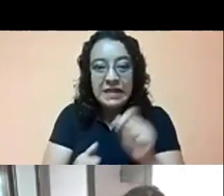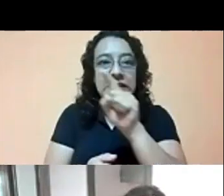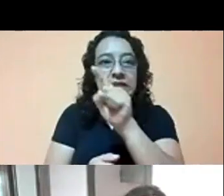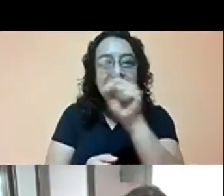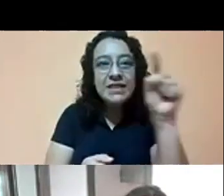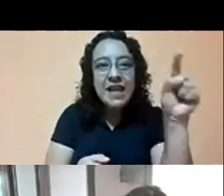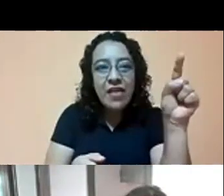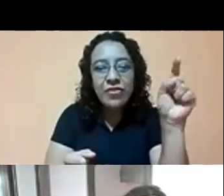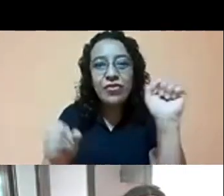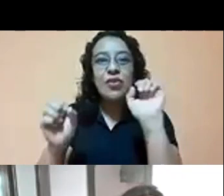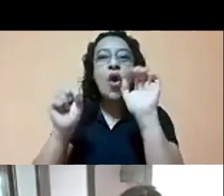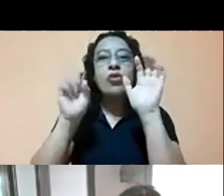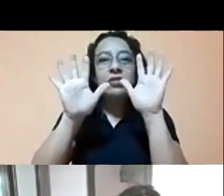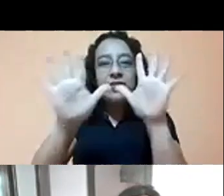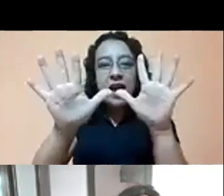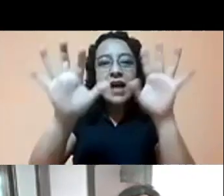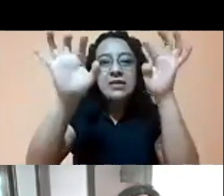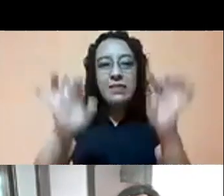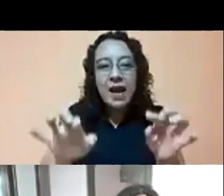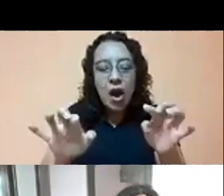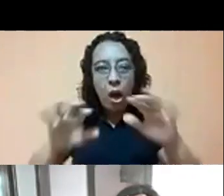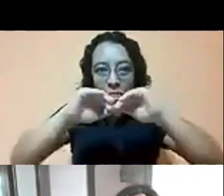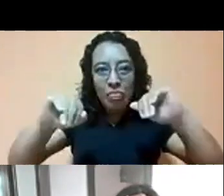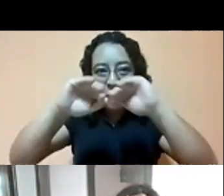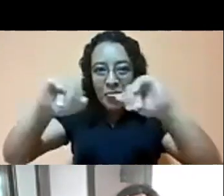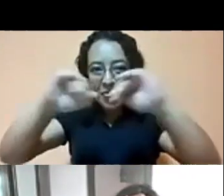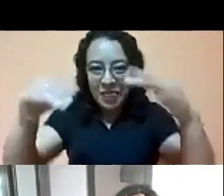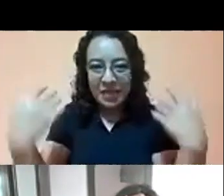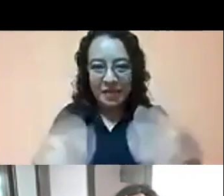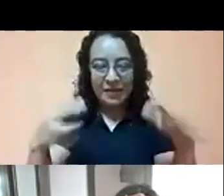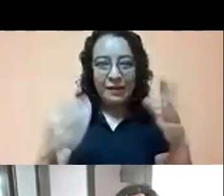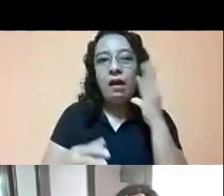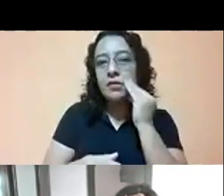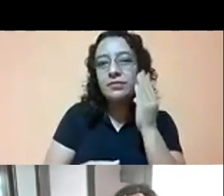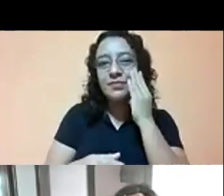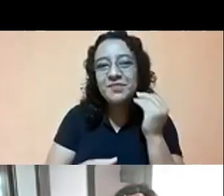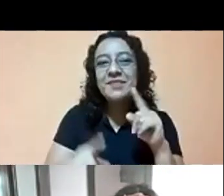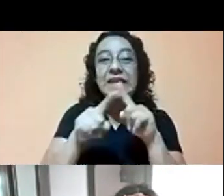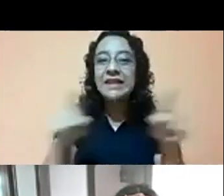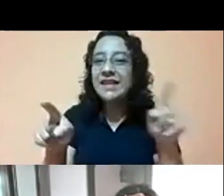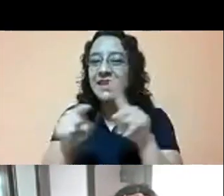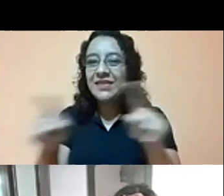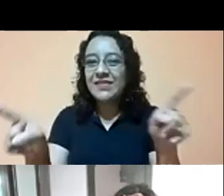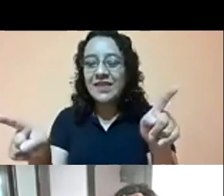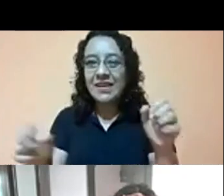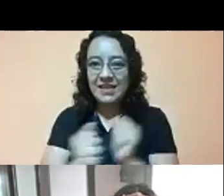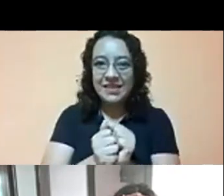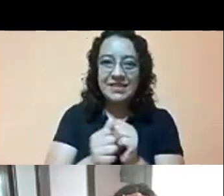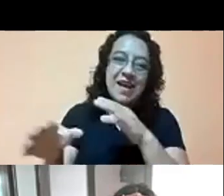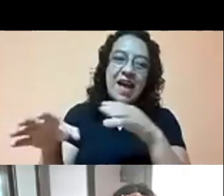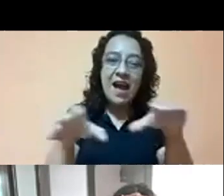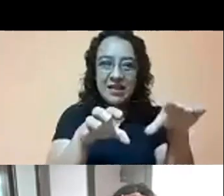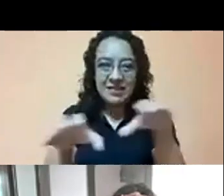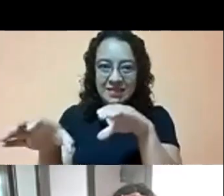que estamos divididos en los grupos. Entonces, de poder tener esta experiencia diferente en las diferentes actividades que tenemos en el